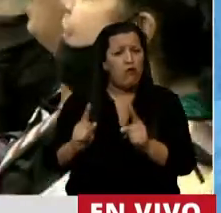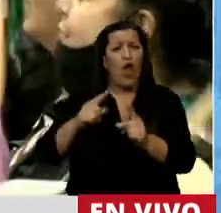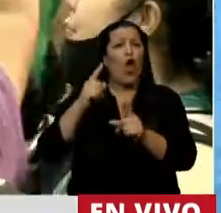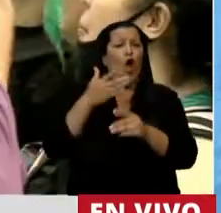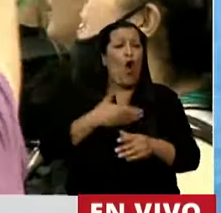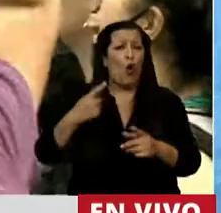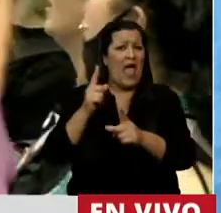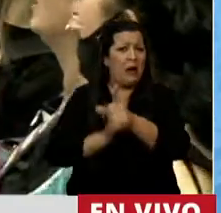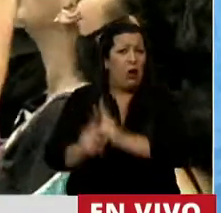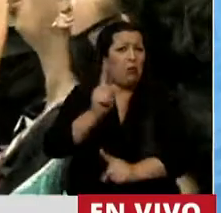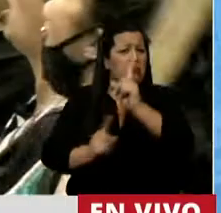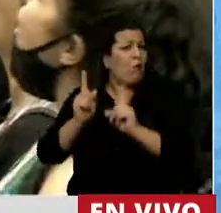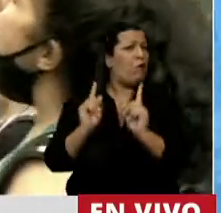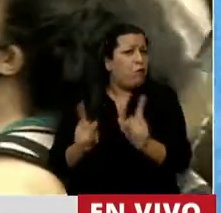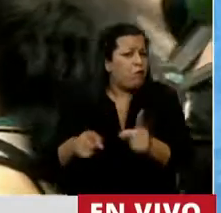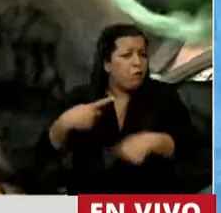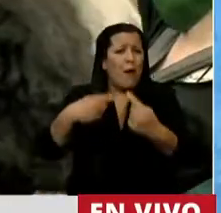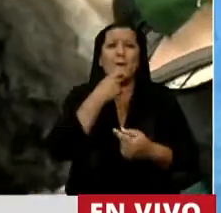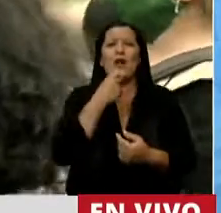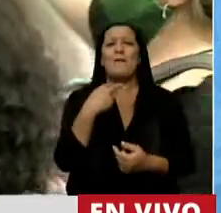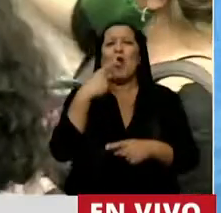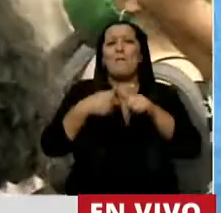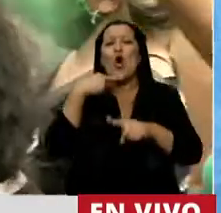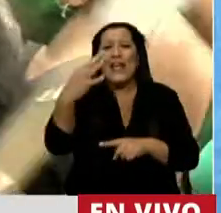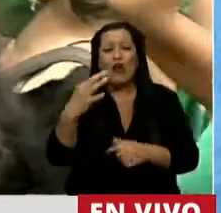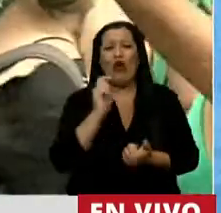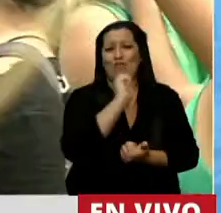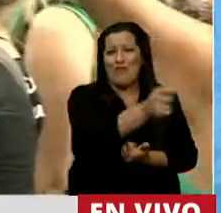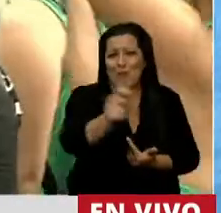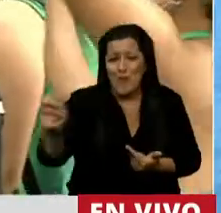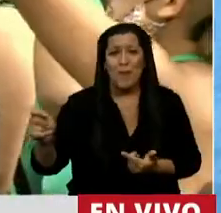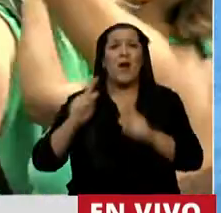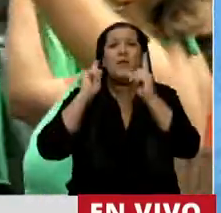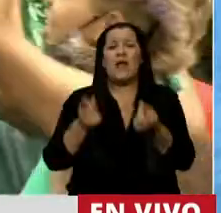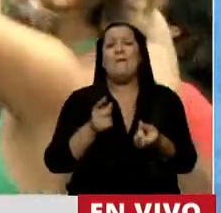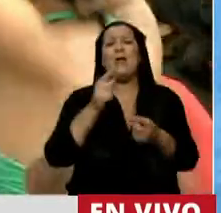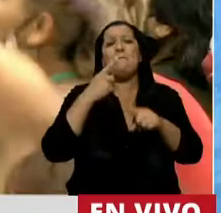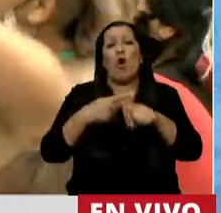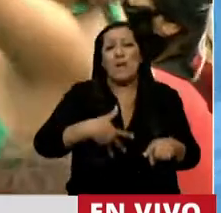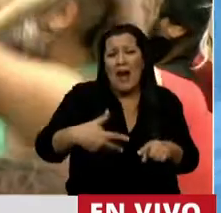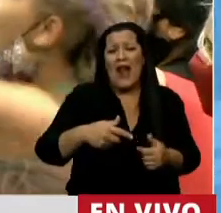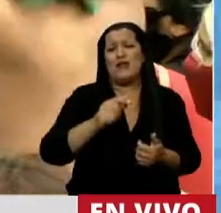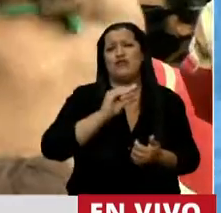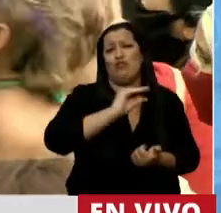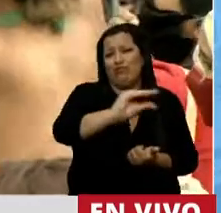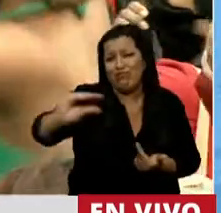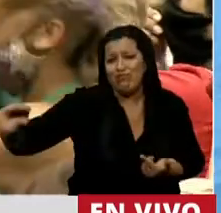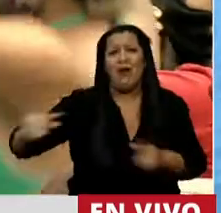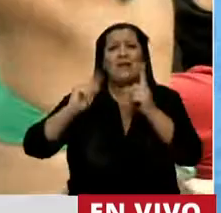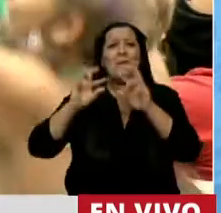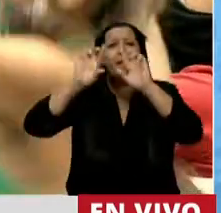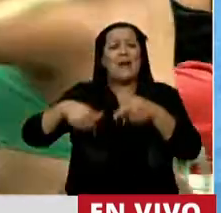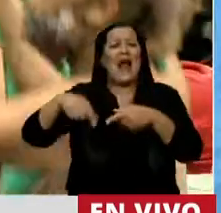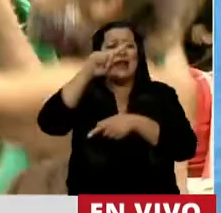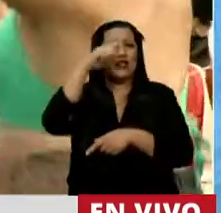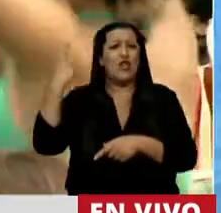gobiernos y que se han ido ampliando, como la Asignación Universal por Hijo, la Asignación Universal por Embarazo, el Plan Nacional de Primera Infancia,